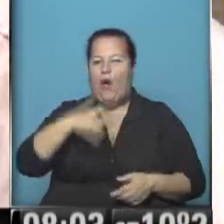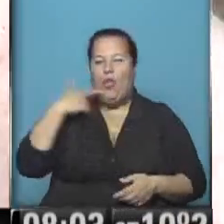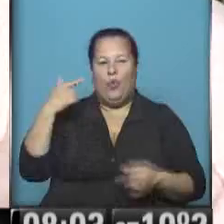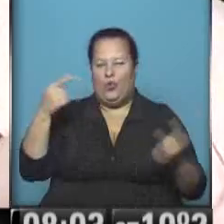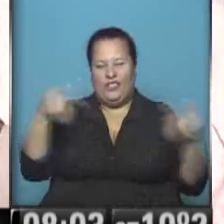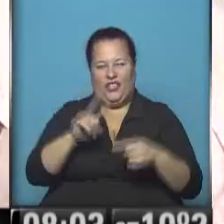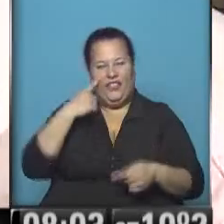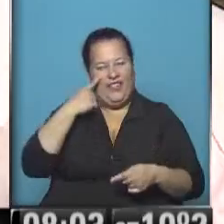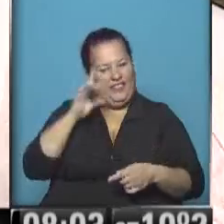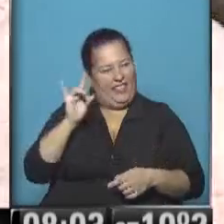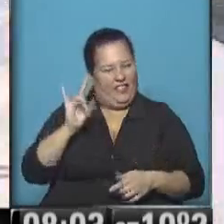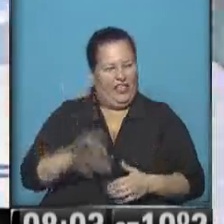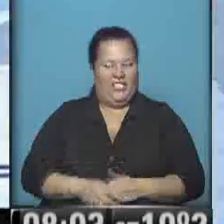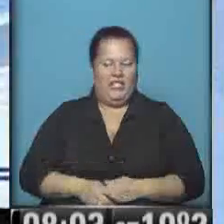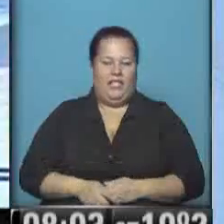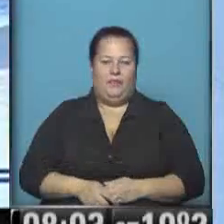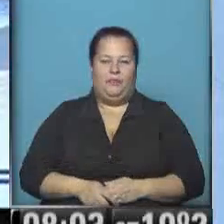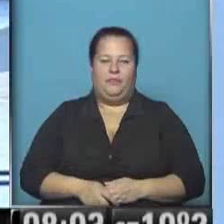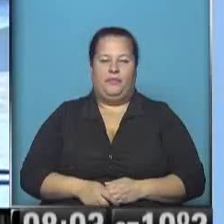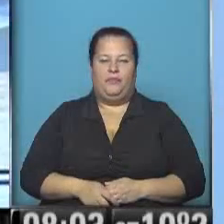no creo que sobreviva mucho